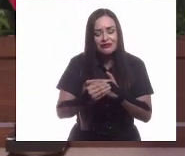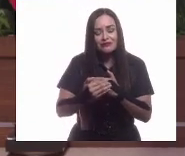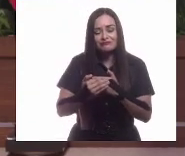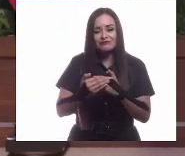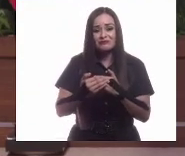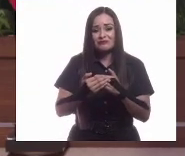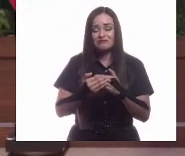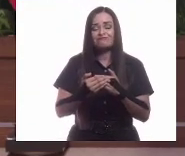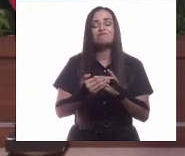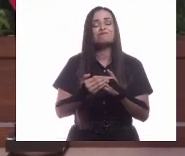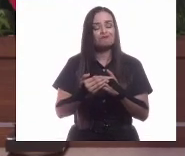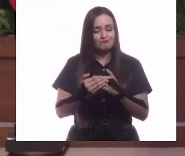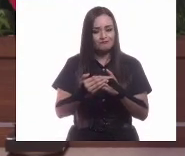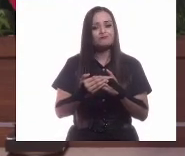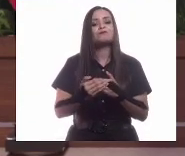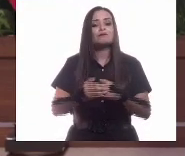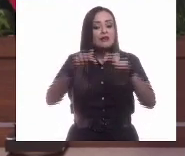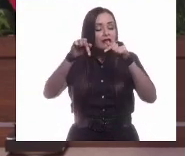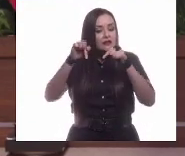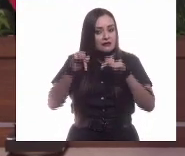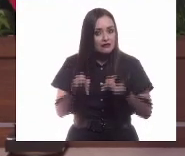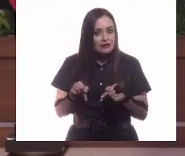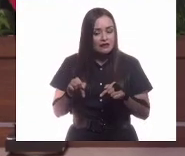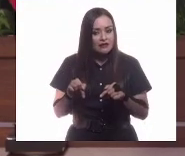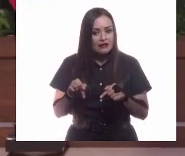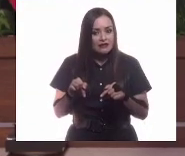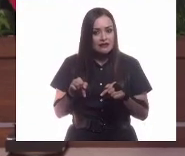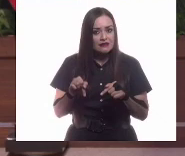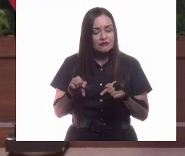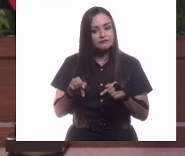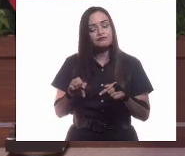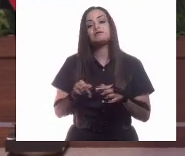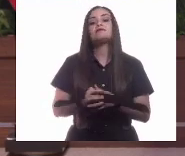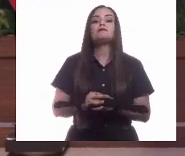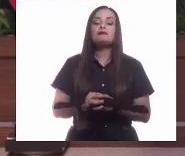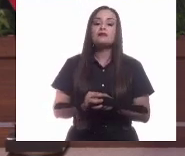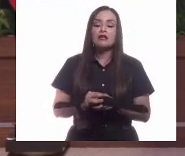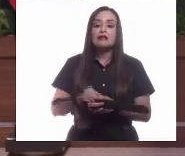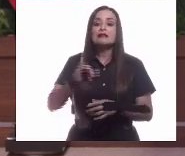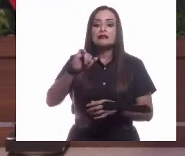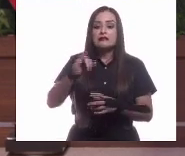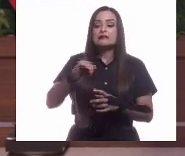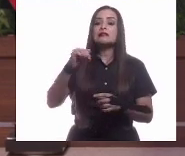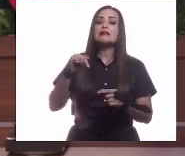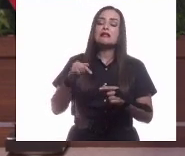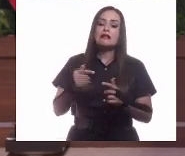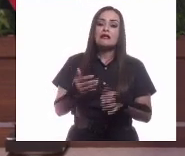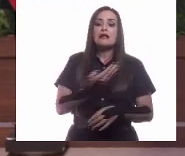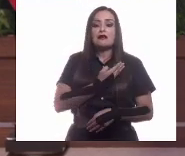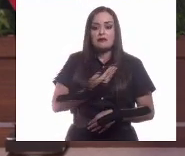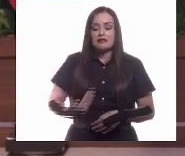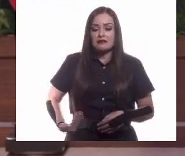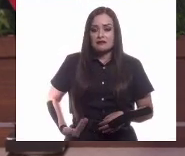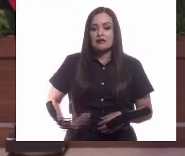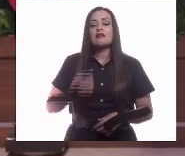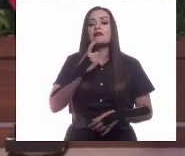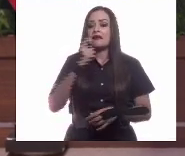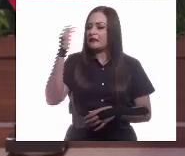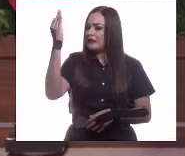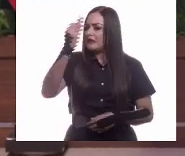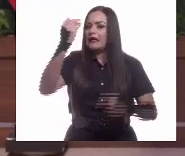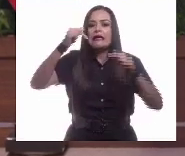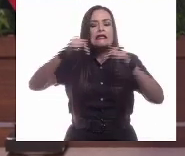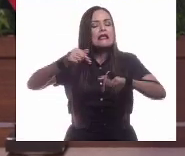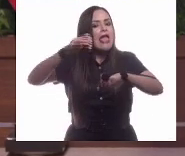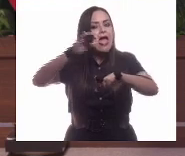que se aproximan. Aquí, el Ejecutivo Federal va a encontrar siempre, siempre, una mano